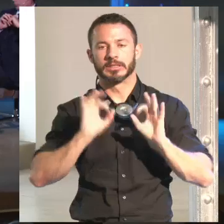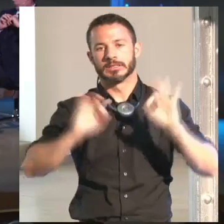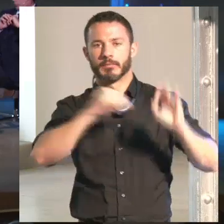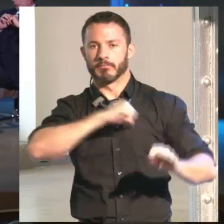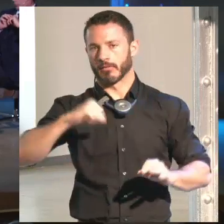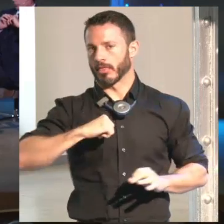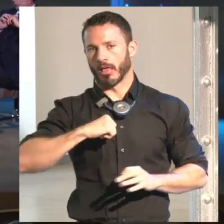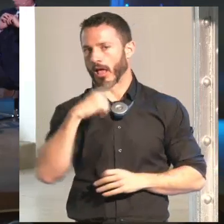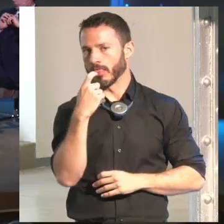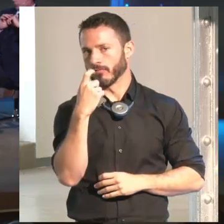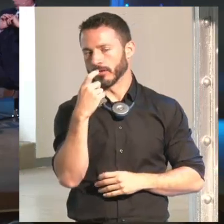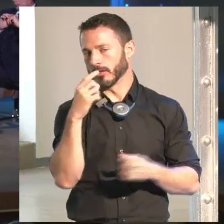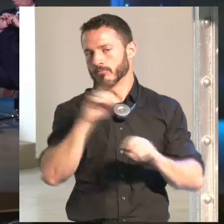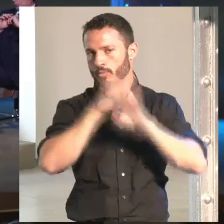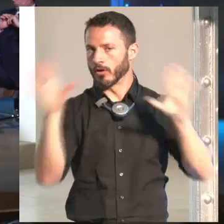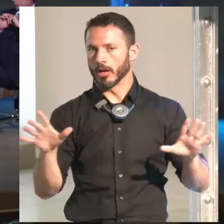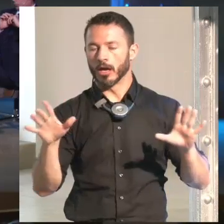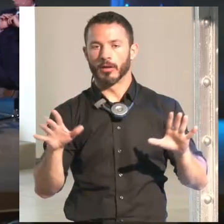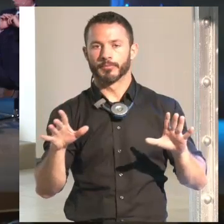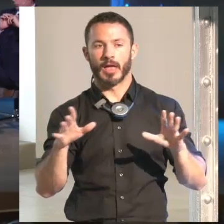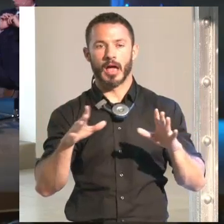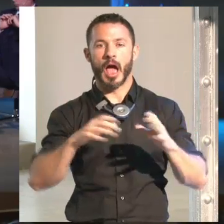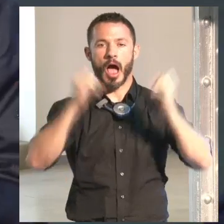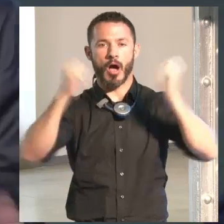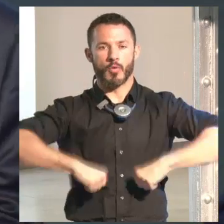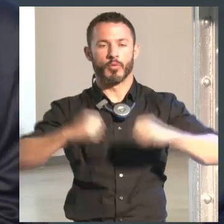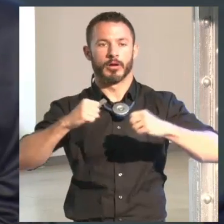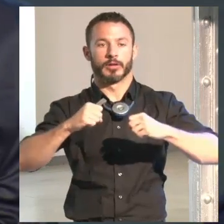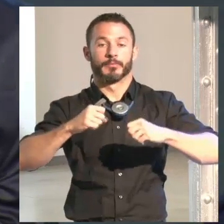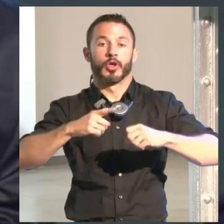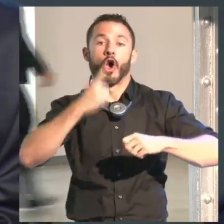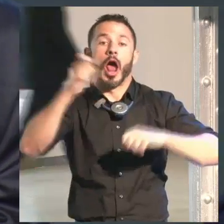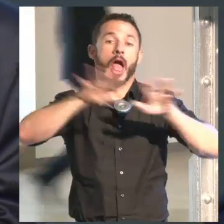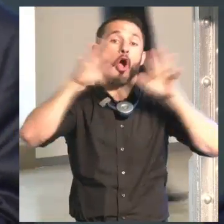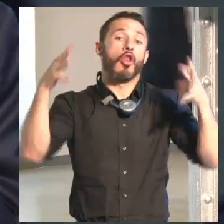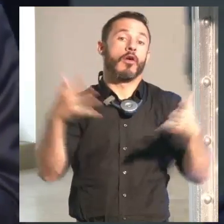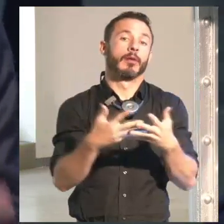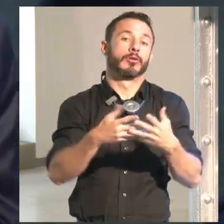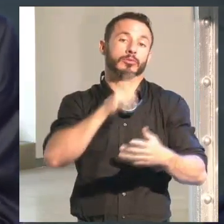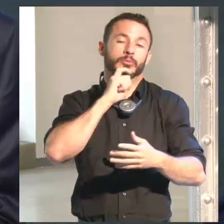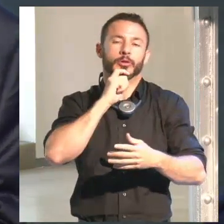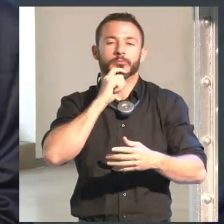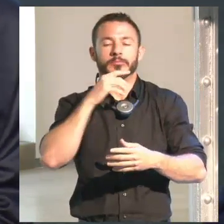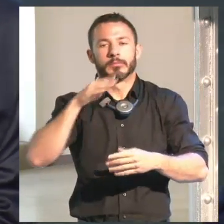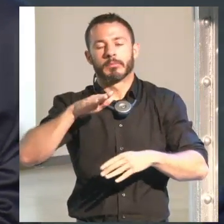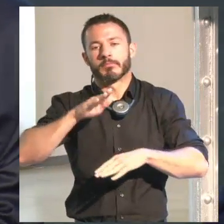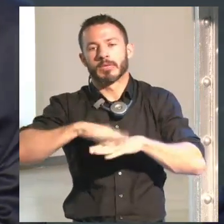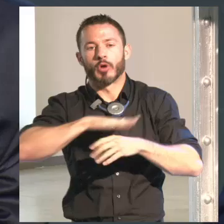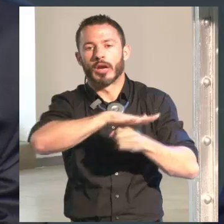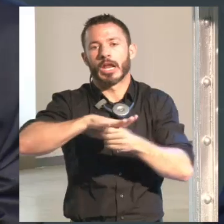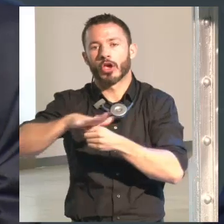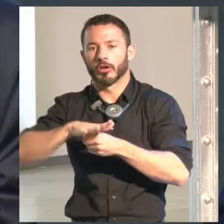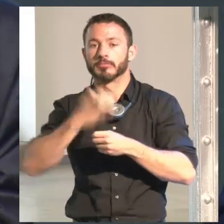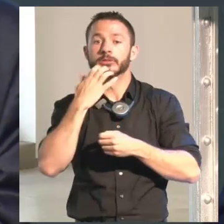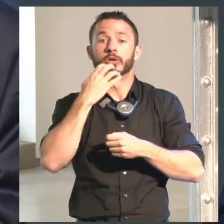tenemos que ir en esa línea. Acuerdos que sería ideal que fueran globales, pero es muy difícil, pero al menos regionales. En América